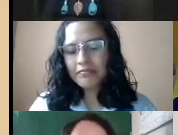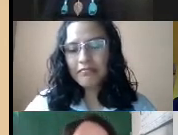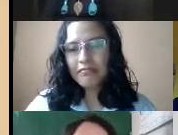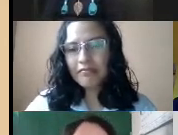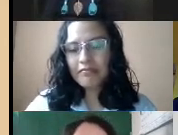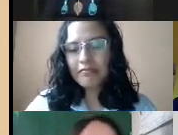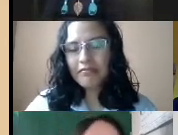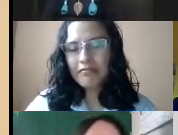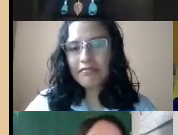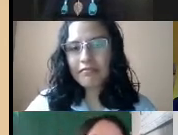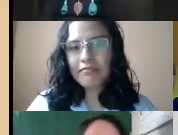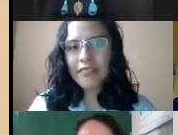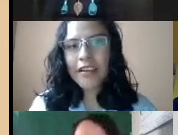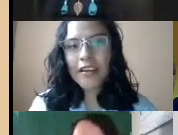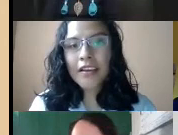experiencia.